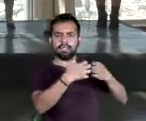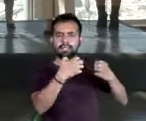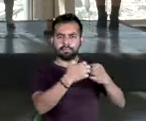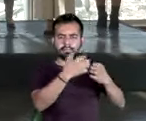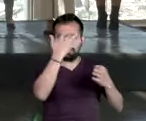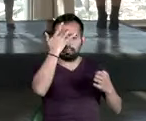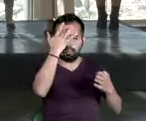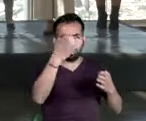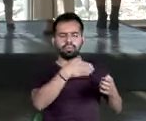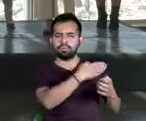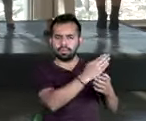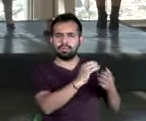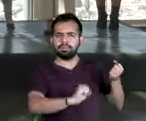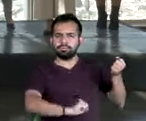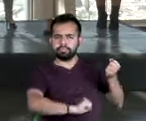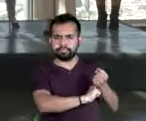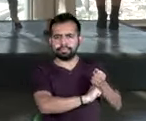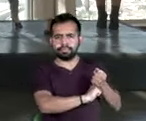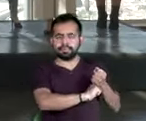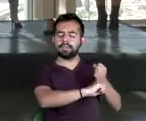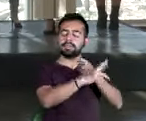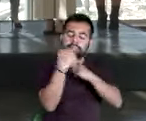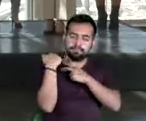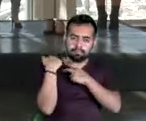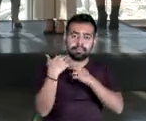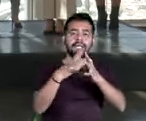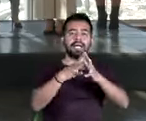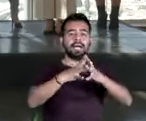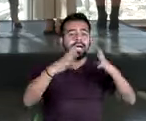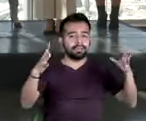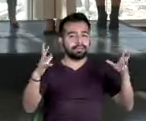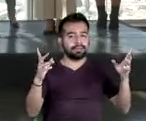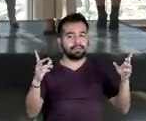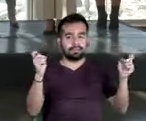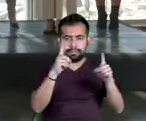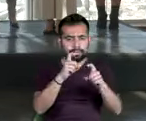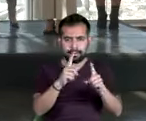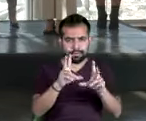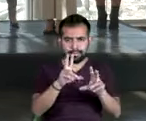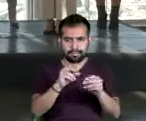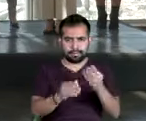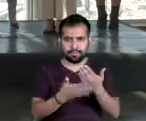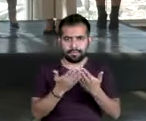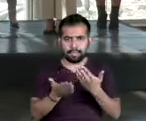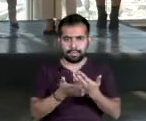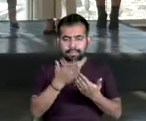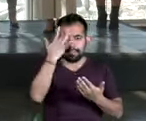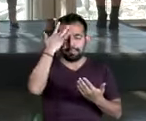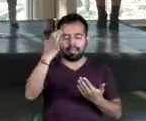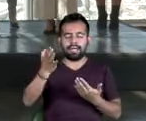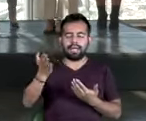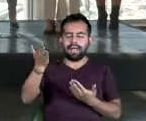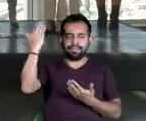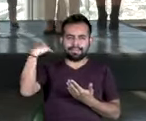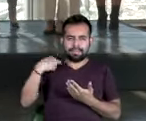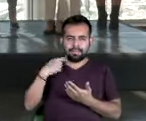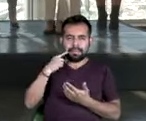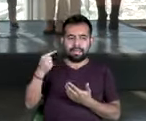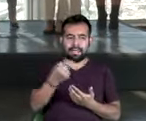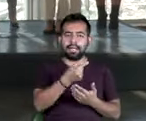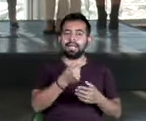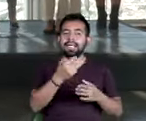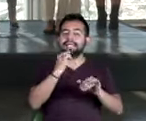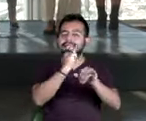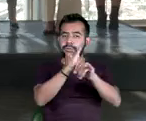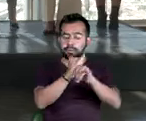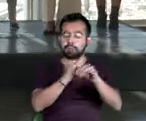optado en una tarea que termina siendo compleja. Alguien me decía, de las instituciones más riesgosas que hay en